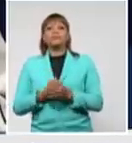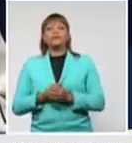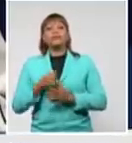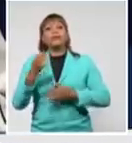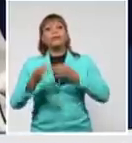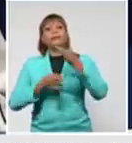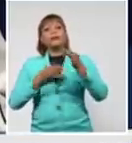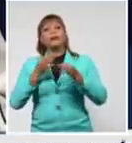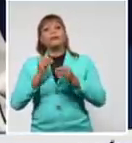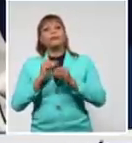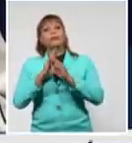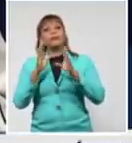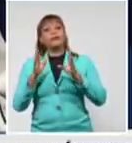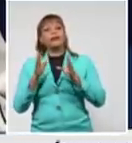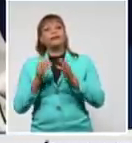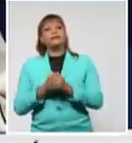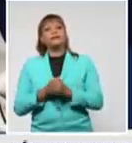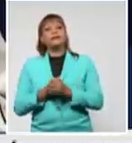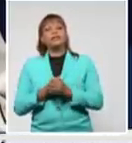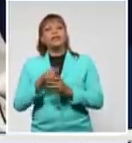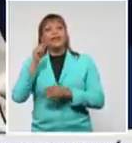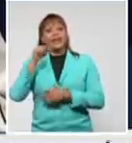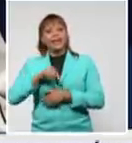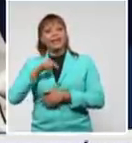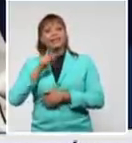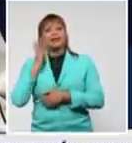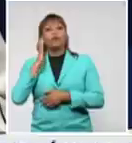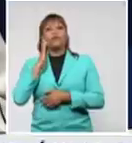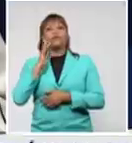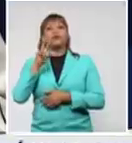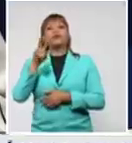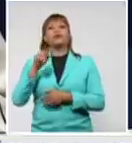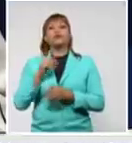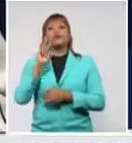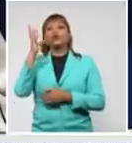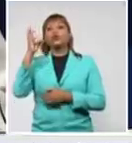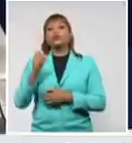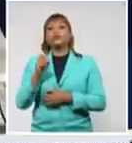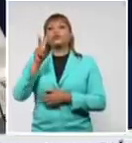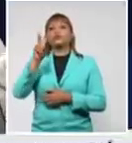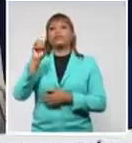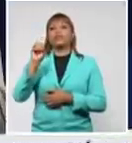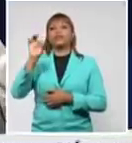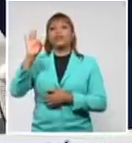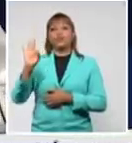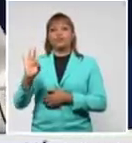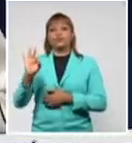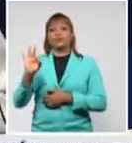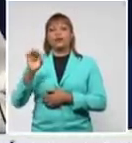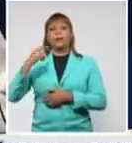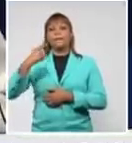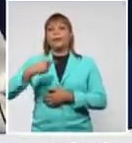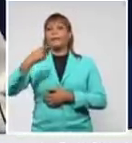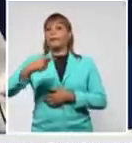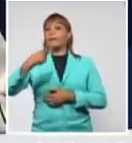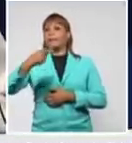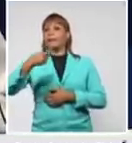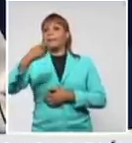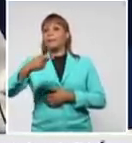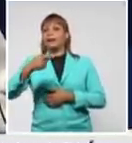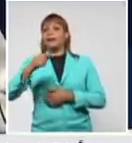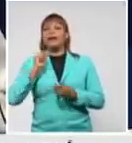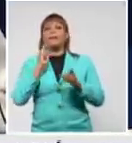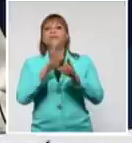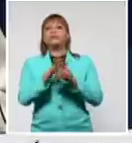en la mañana, esta es la conferencia número 208 de días consecutivos. Comenzamos el 17